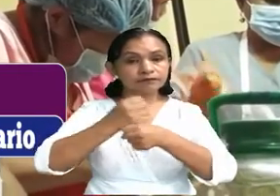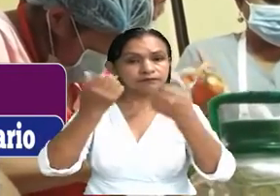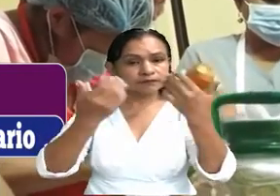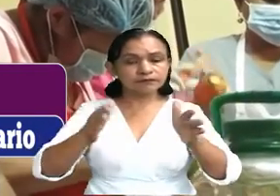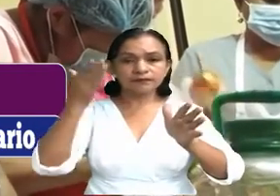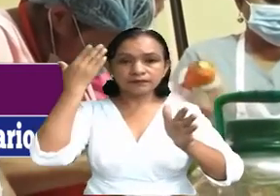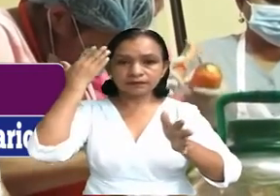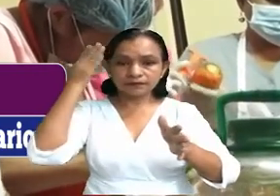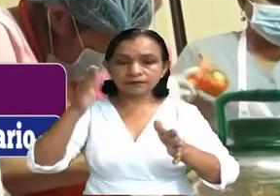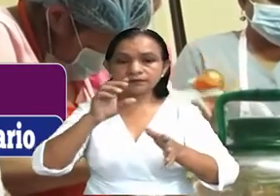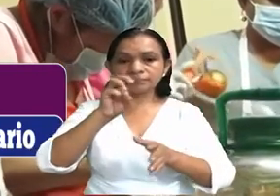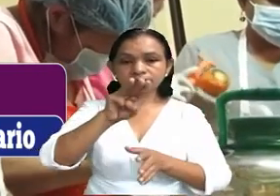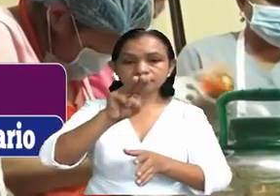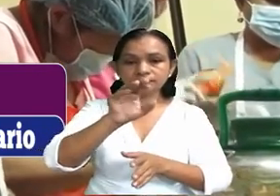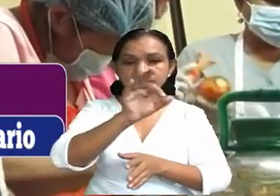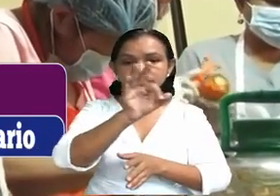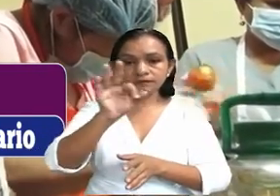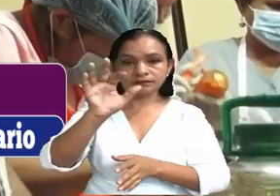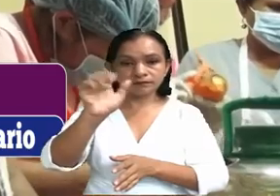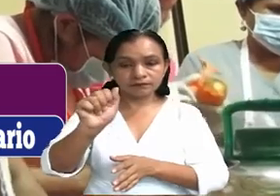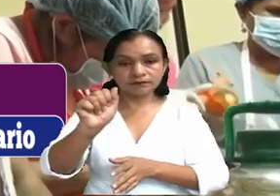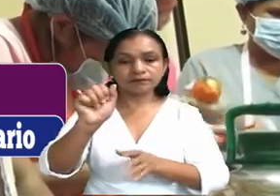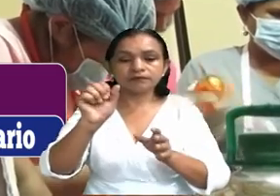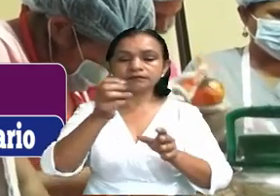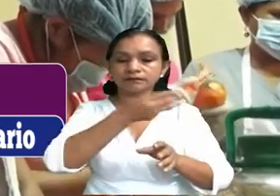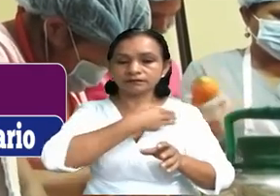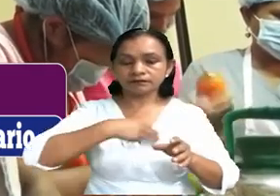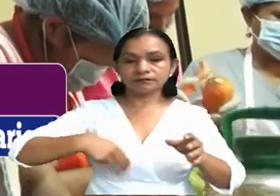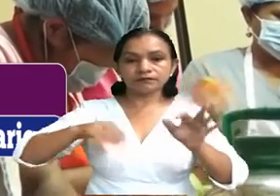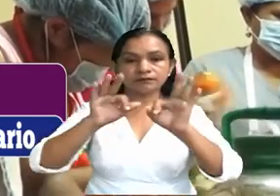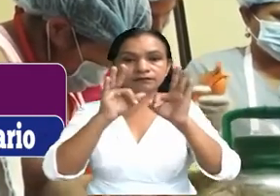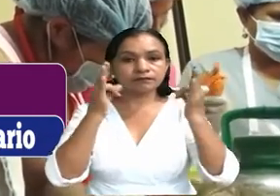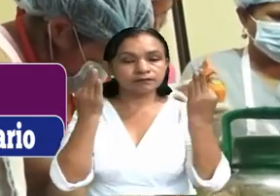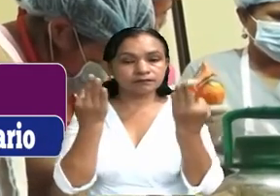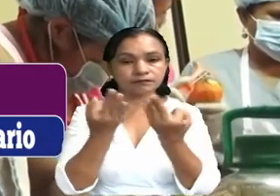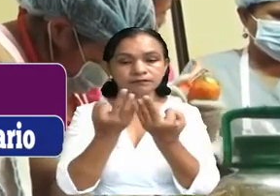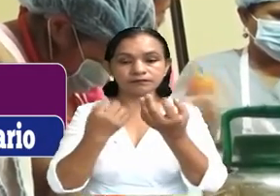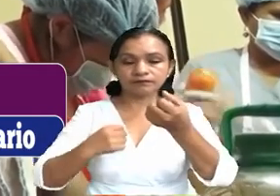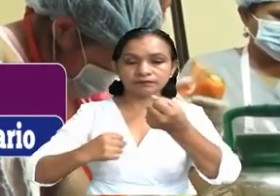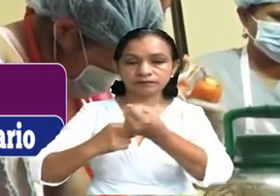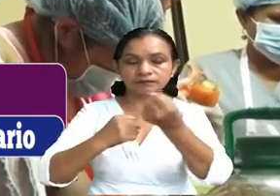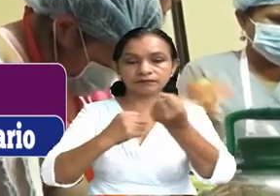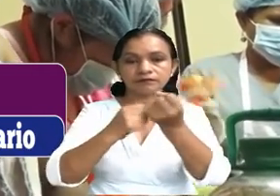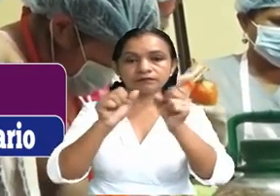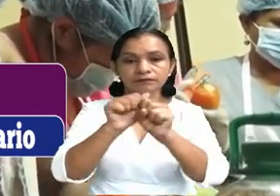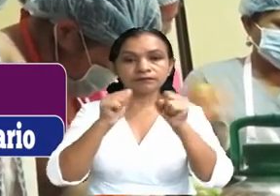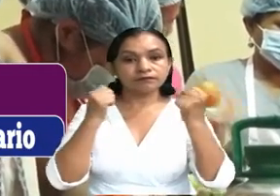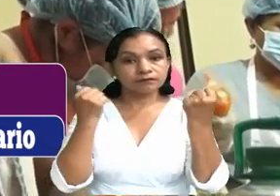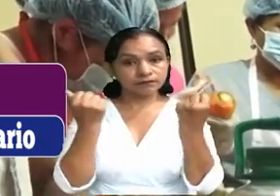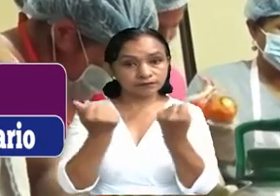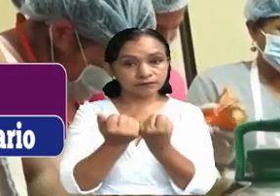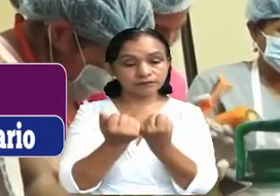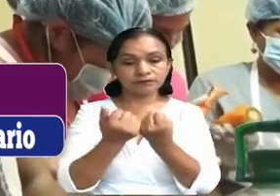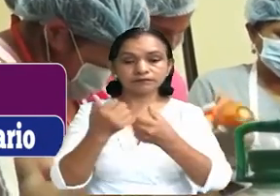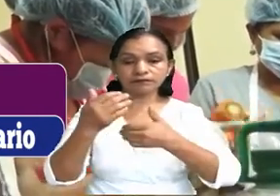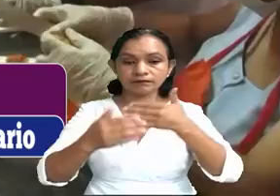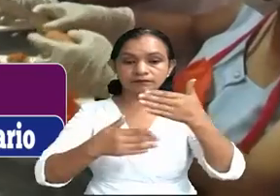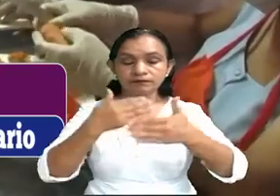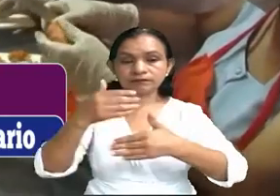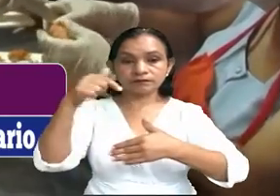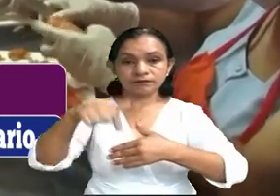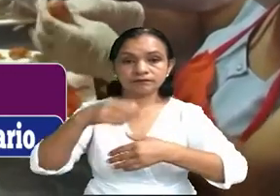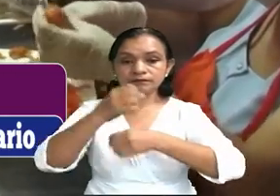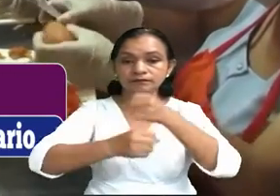sabemos que el MEFCA es el Ministerio de la Economía Familiar, Comunitaria, Cooperativa y Asociativa, ha venido este